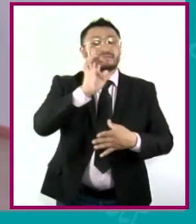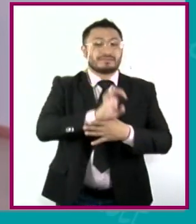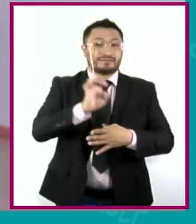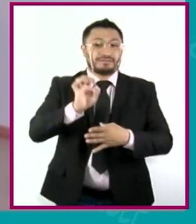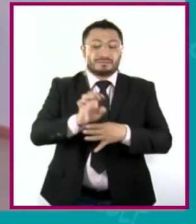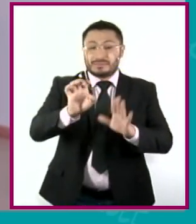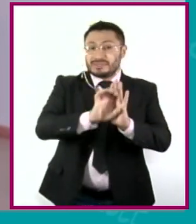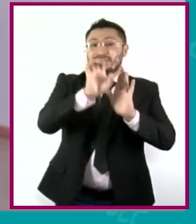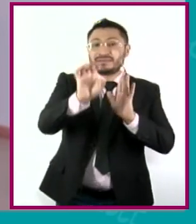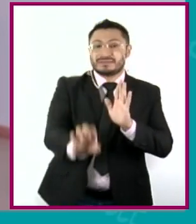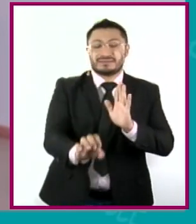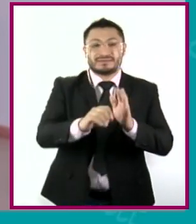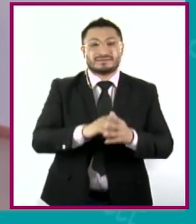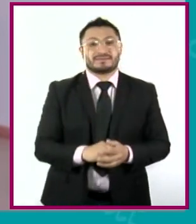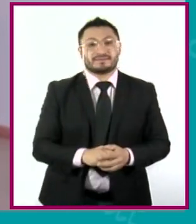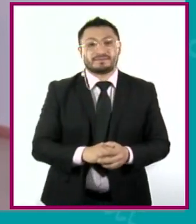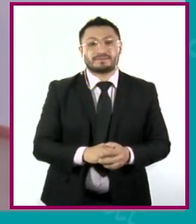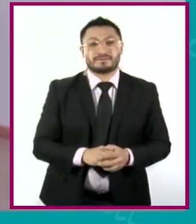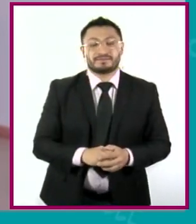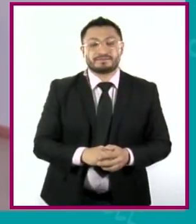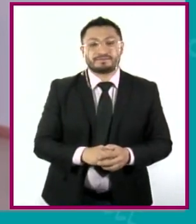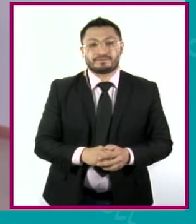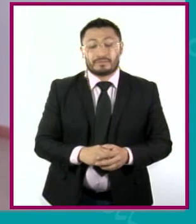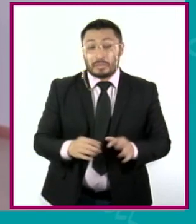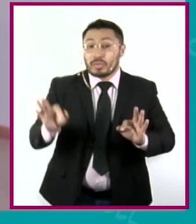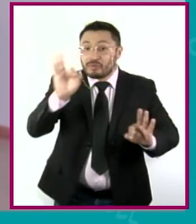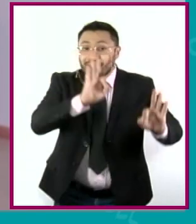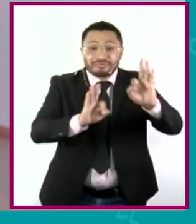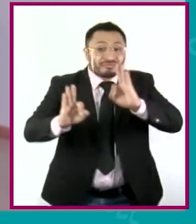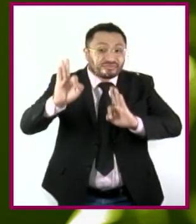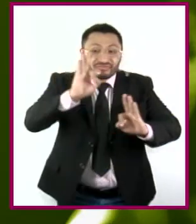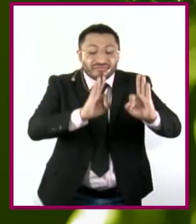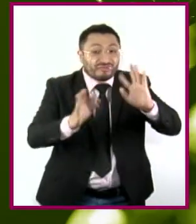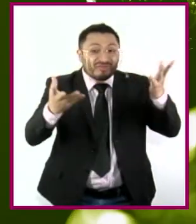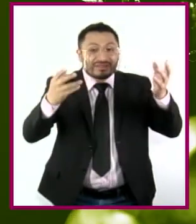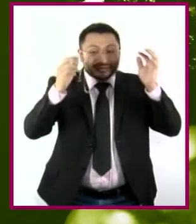por ejemplo, en la física,